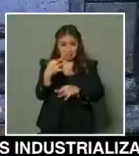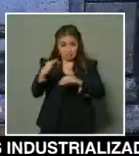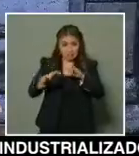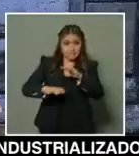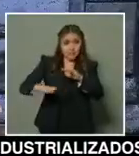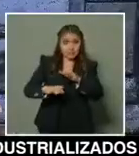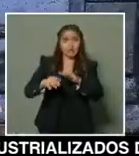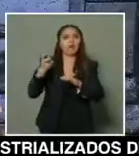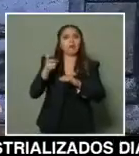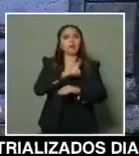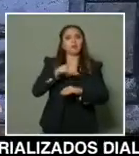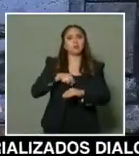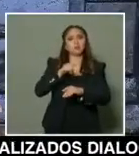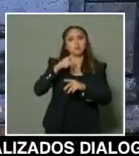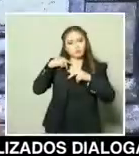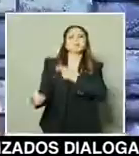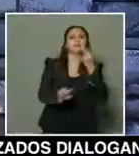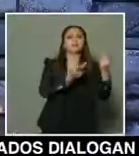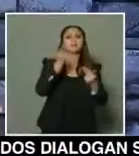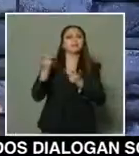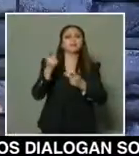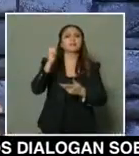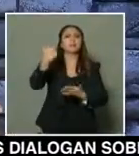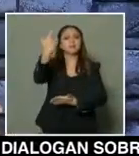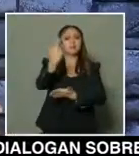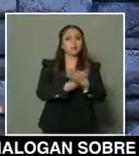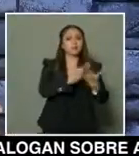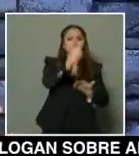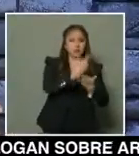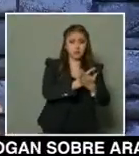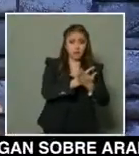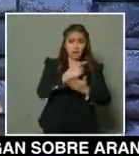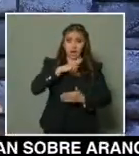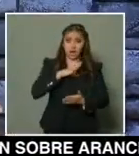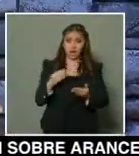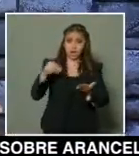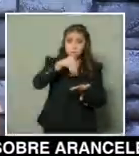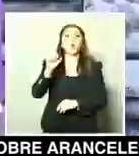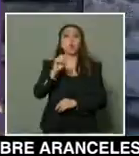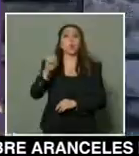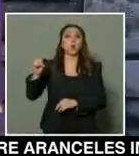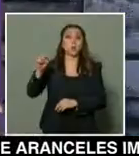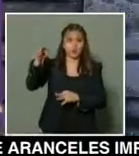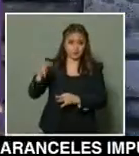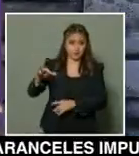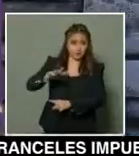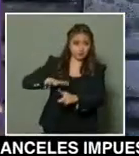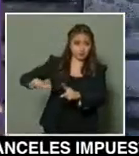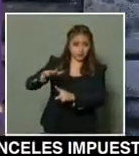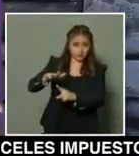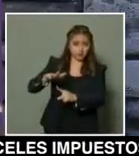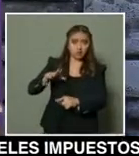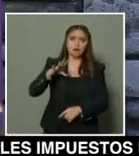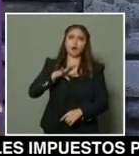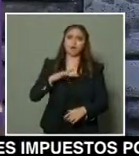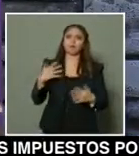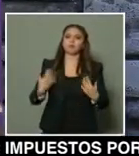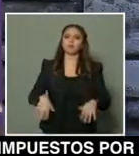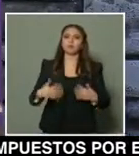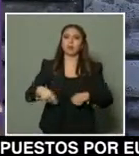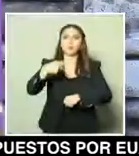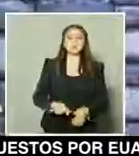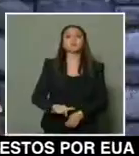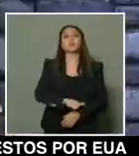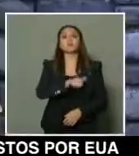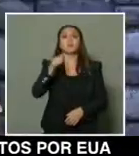verdes, evitar los pagos de pipas, repavimentación y garantizar movilidad ampliando la línea 2 del Metrobús. En el segundo bloque, los